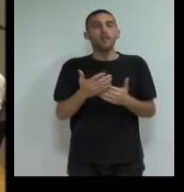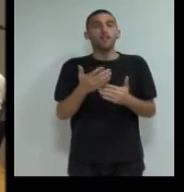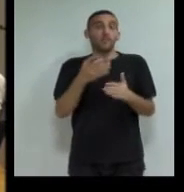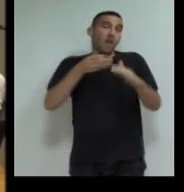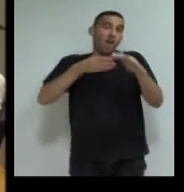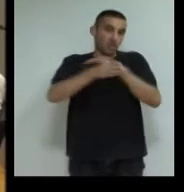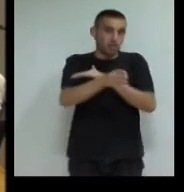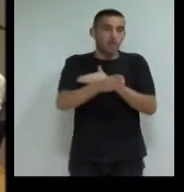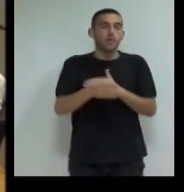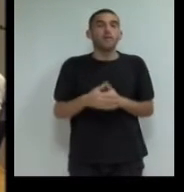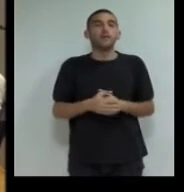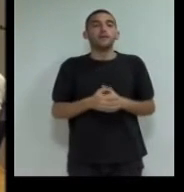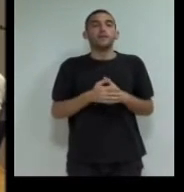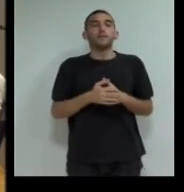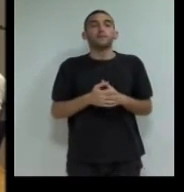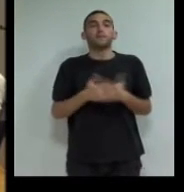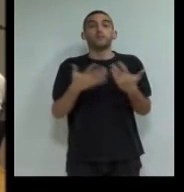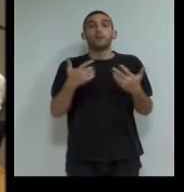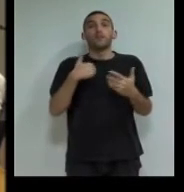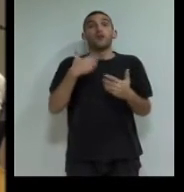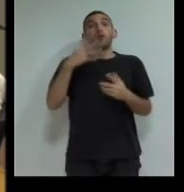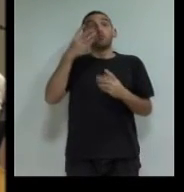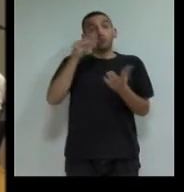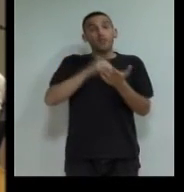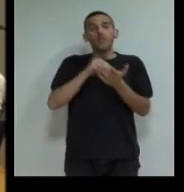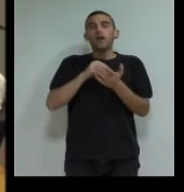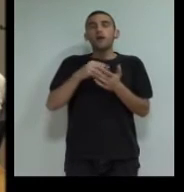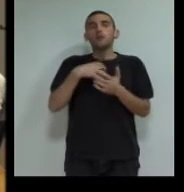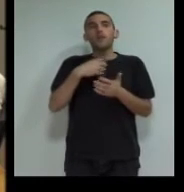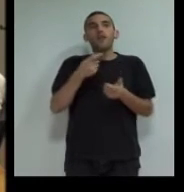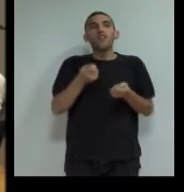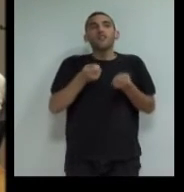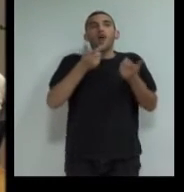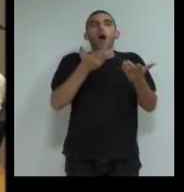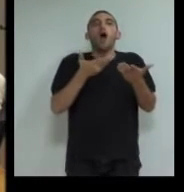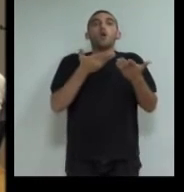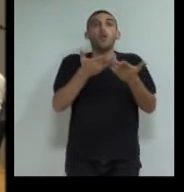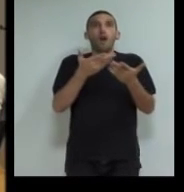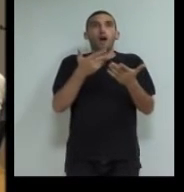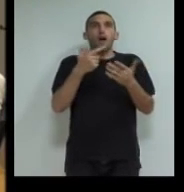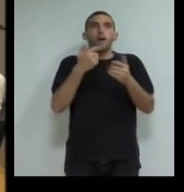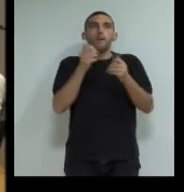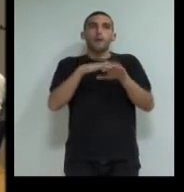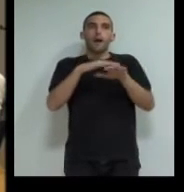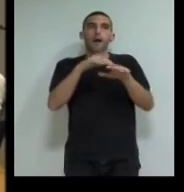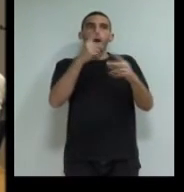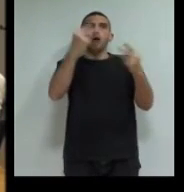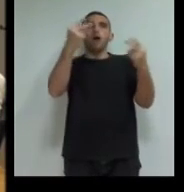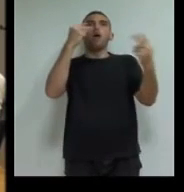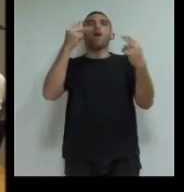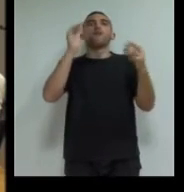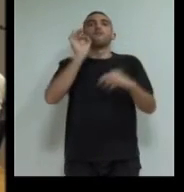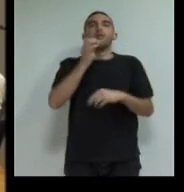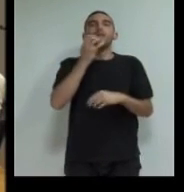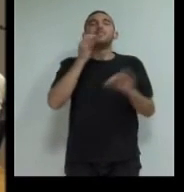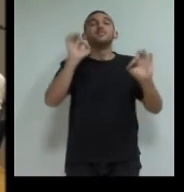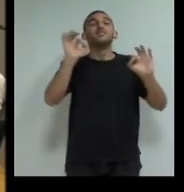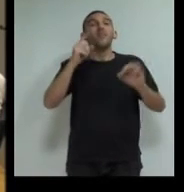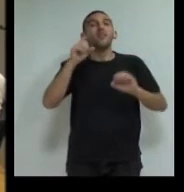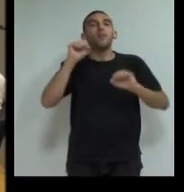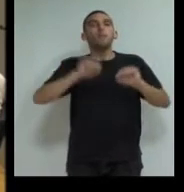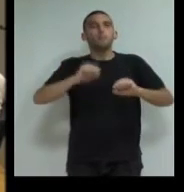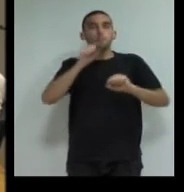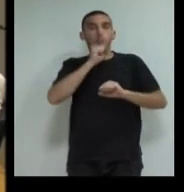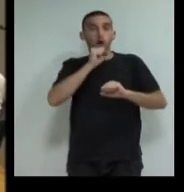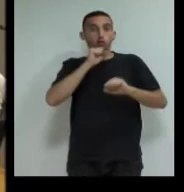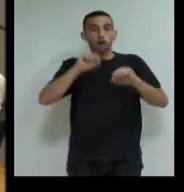tema de la accesibilidad es a que abramos el paraguas. Es decir, el mundo de los mayores, y nosotros desde aquí, desde CENTAC, lo promovemos, es decir, no